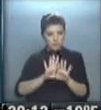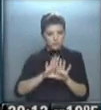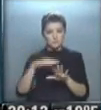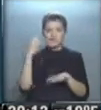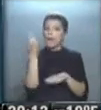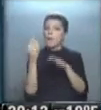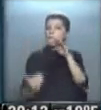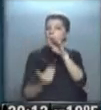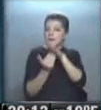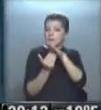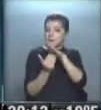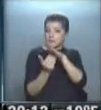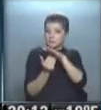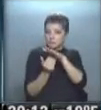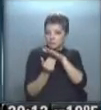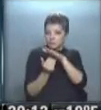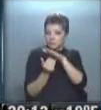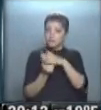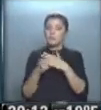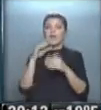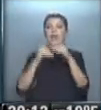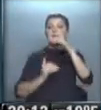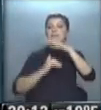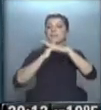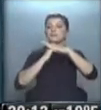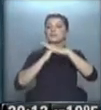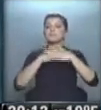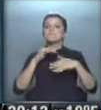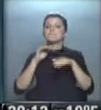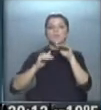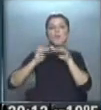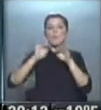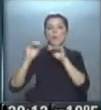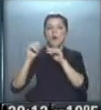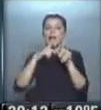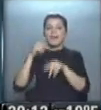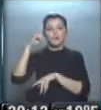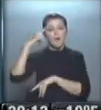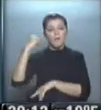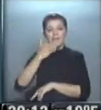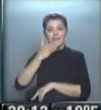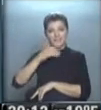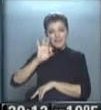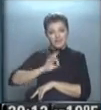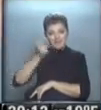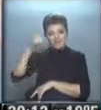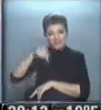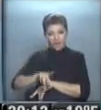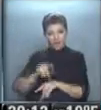máximo a los hidrocarburos líquidos. El techo será el que resulte igual al más alto del día 9 de abril del corriente